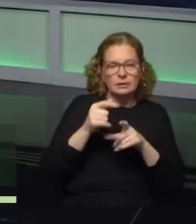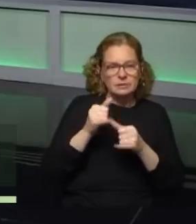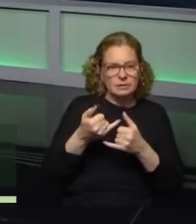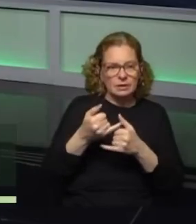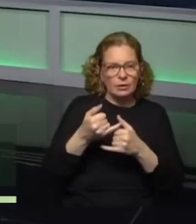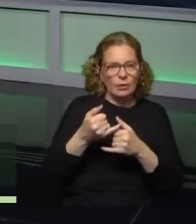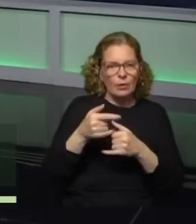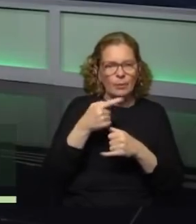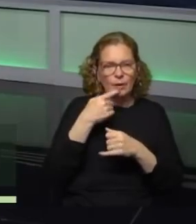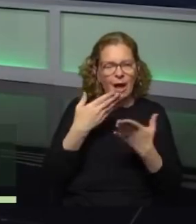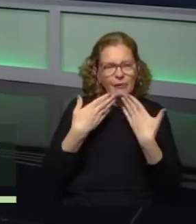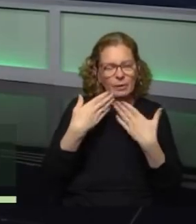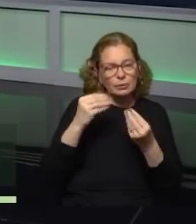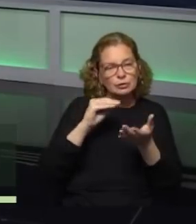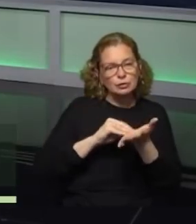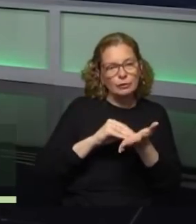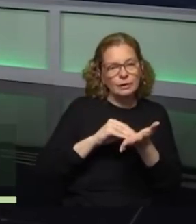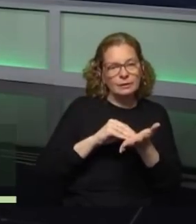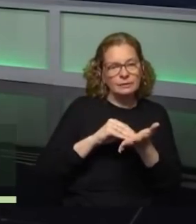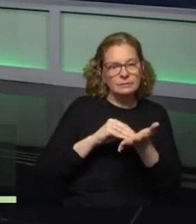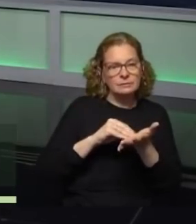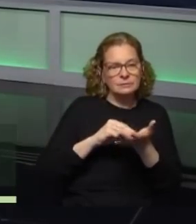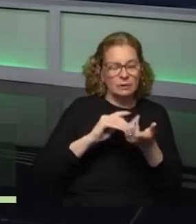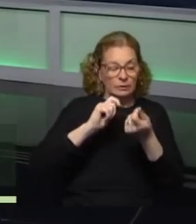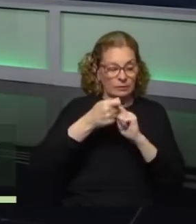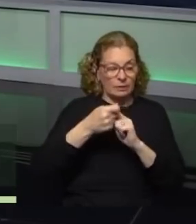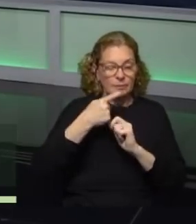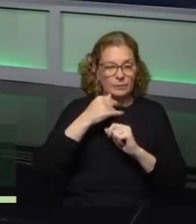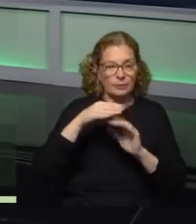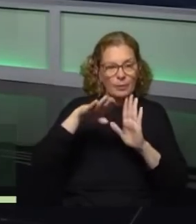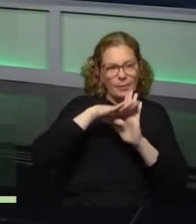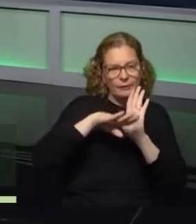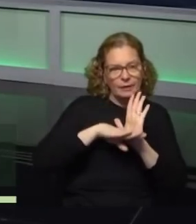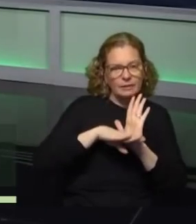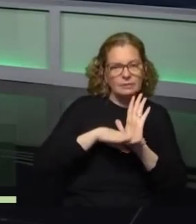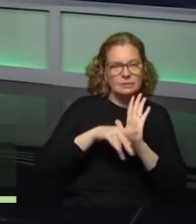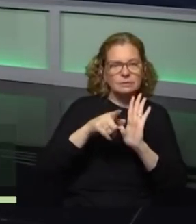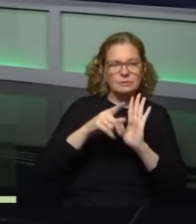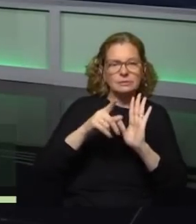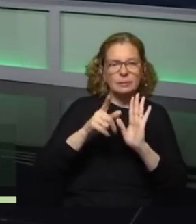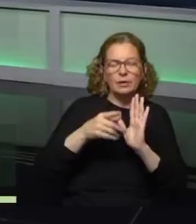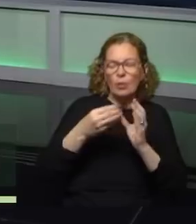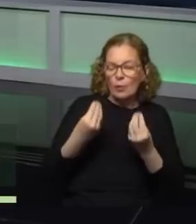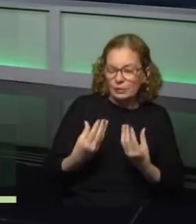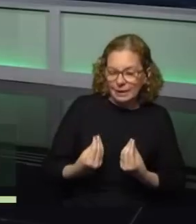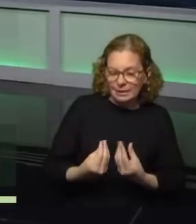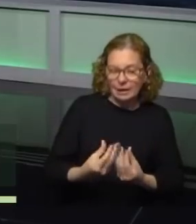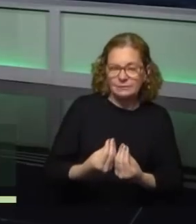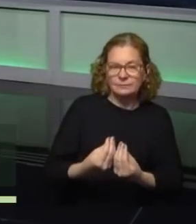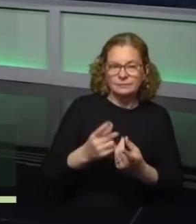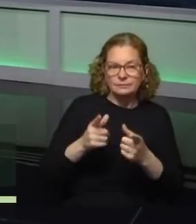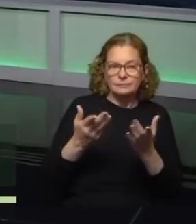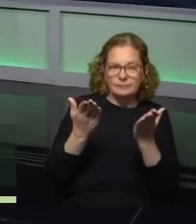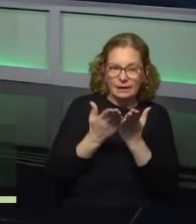con lo urbanístico hablábamos de los digamos cambios en una planificación territorial y el ordenamiento territorial que es